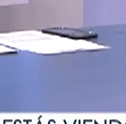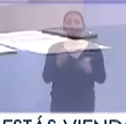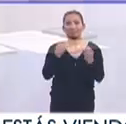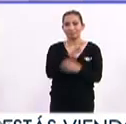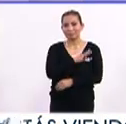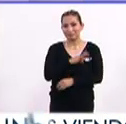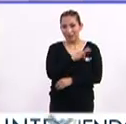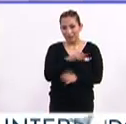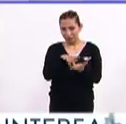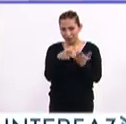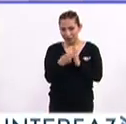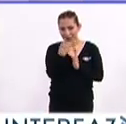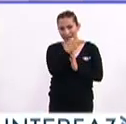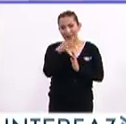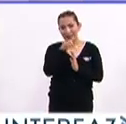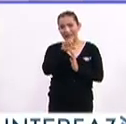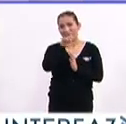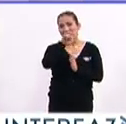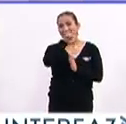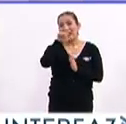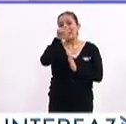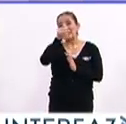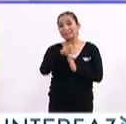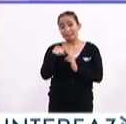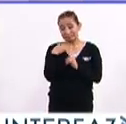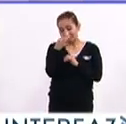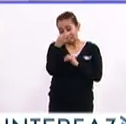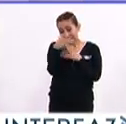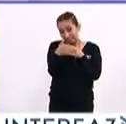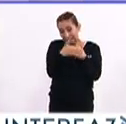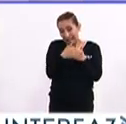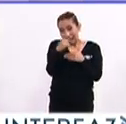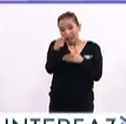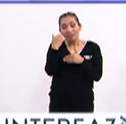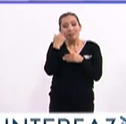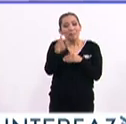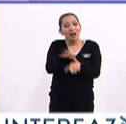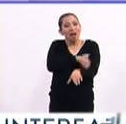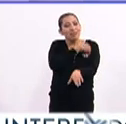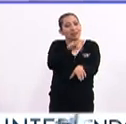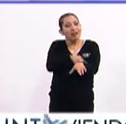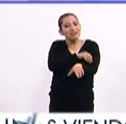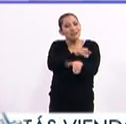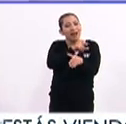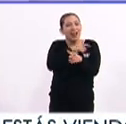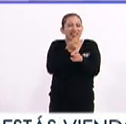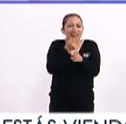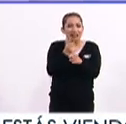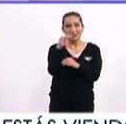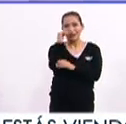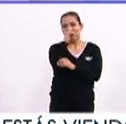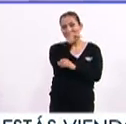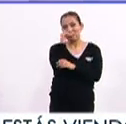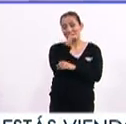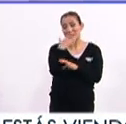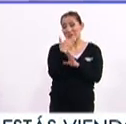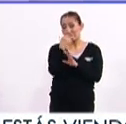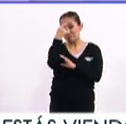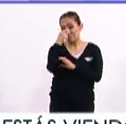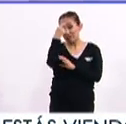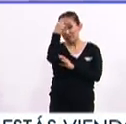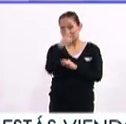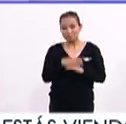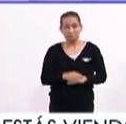Muchas felicidades al proyecto Helix, que nos acerca un paso más hacia la era de la energía casi gratuita y muy